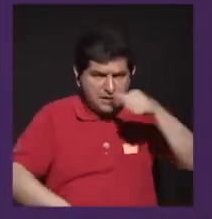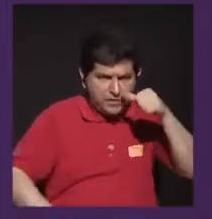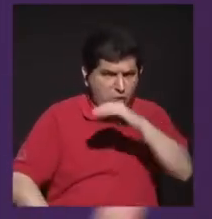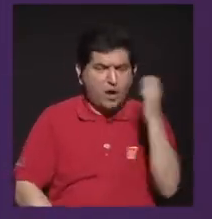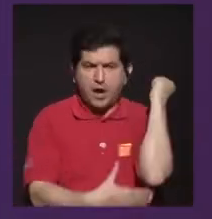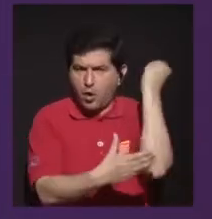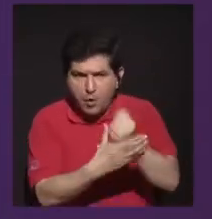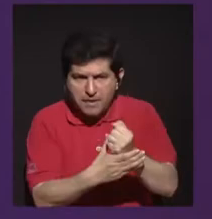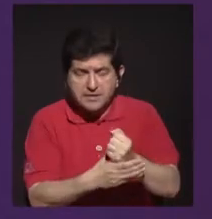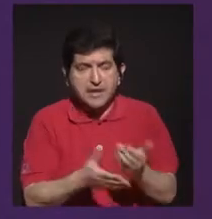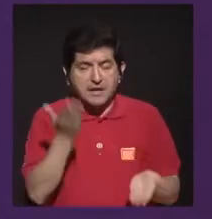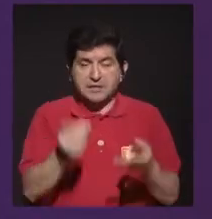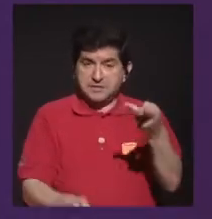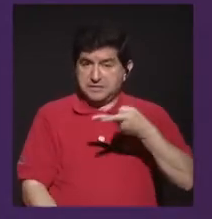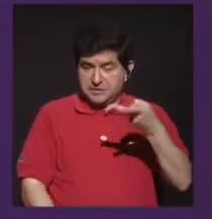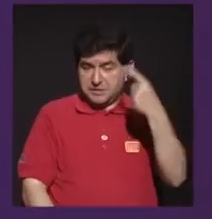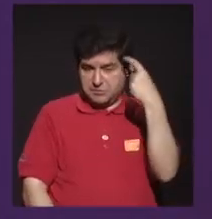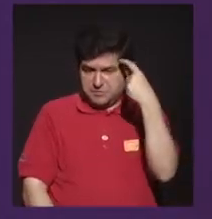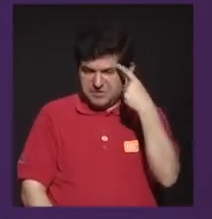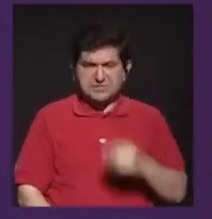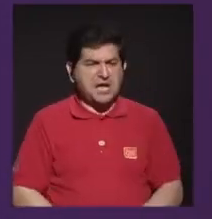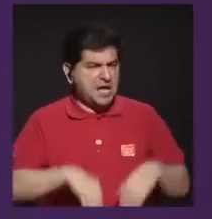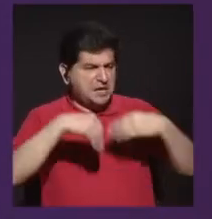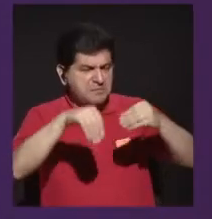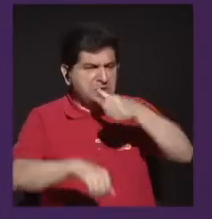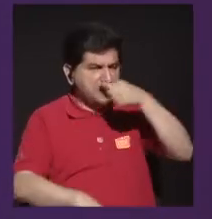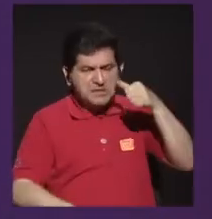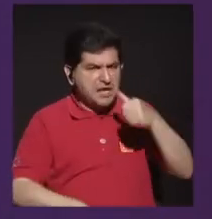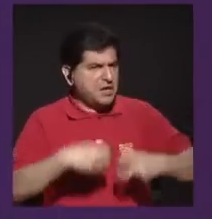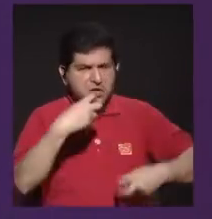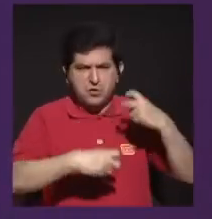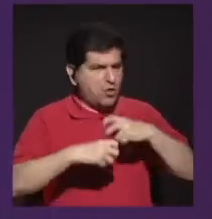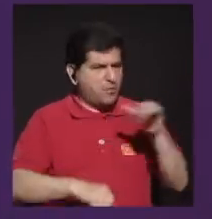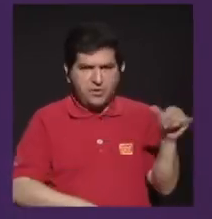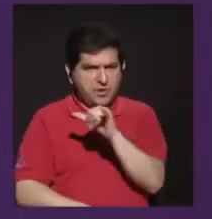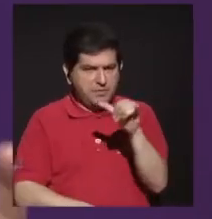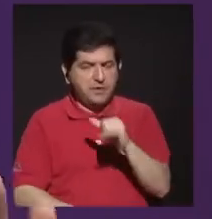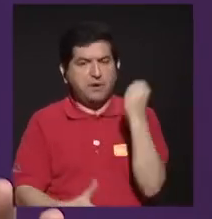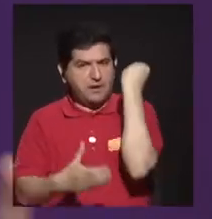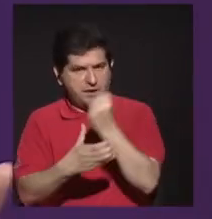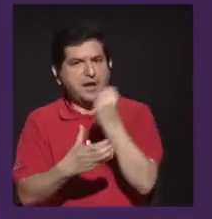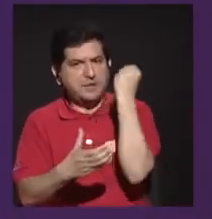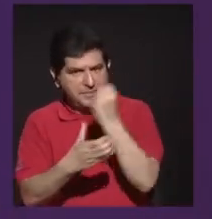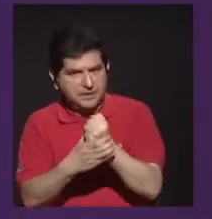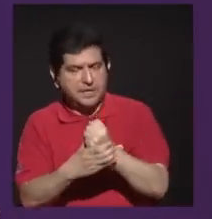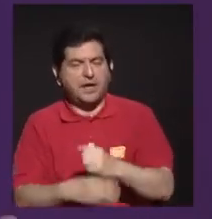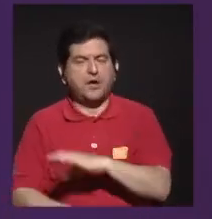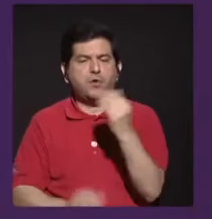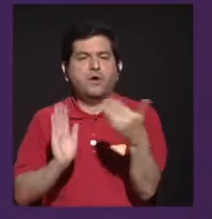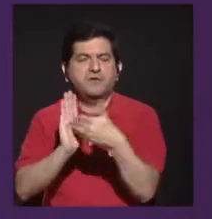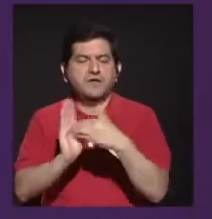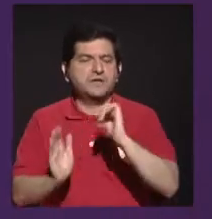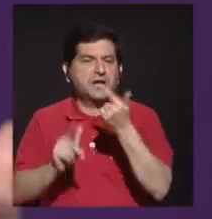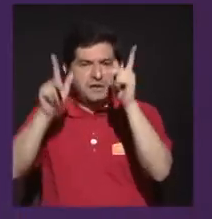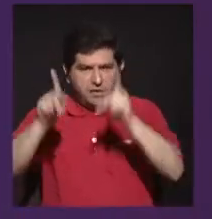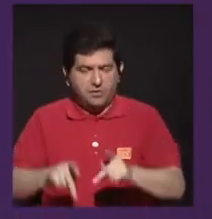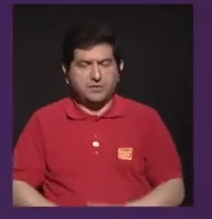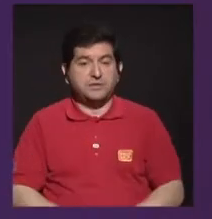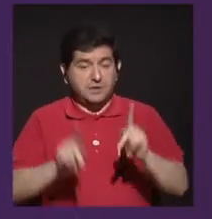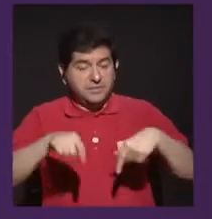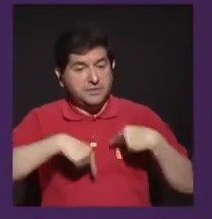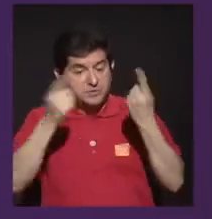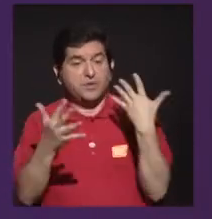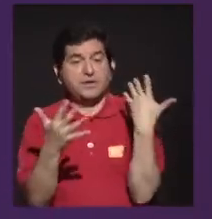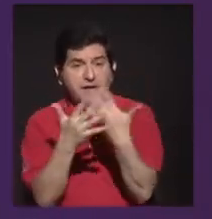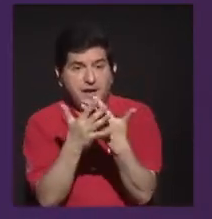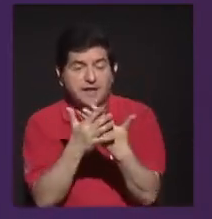daño, probablemente vos y yo pensemos que vender una droga no es tan grave como hacerle daño a otra persona. Entonces, sí, estas personas que llegan a la cárcel por